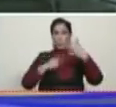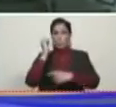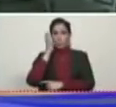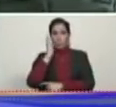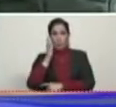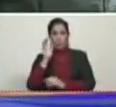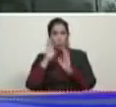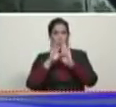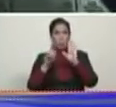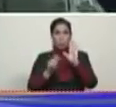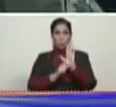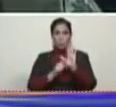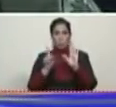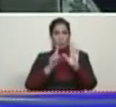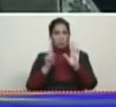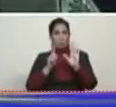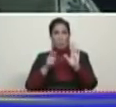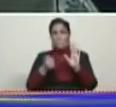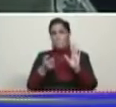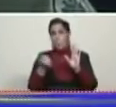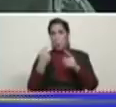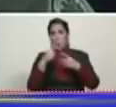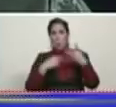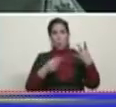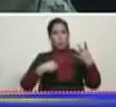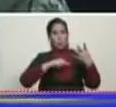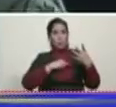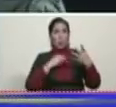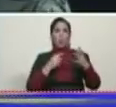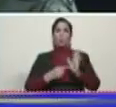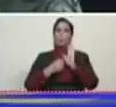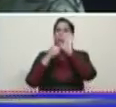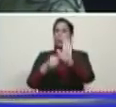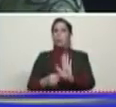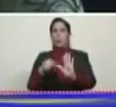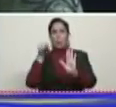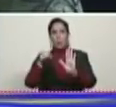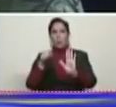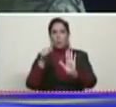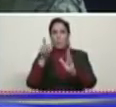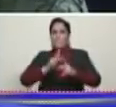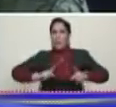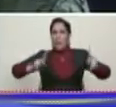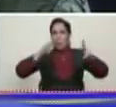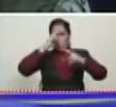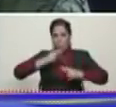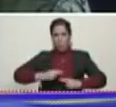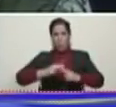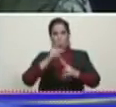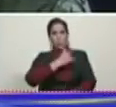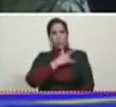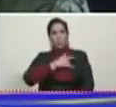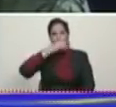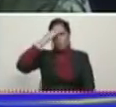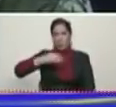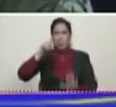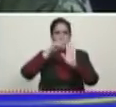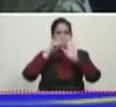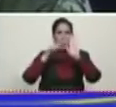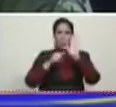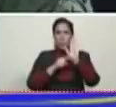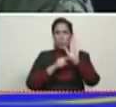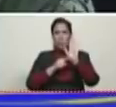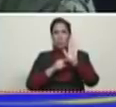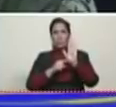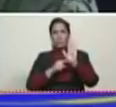que no son poca cosa. Nos presentamos en el patio de honor de nuestra Universidad Militar a cumplir y